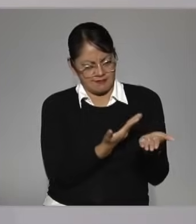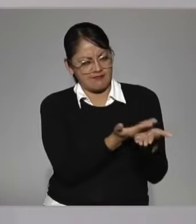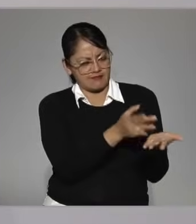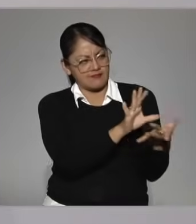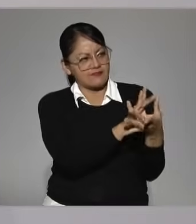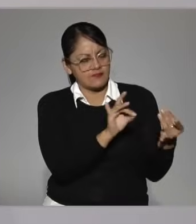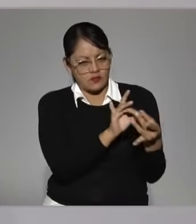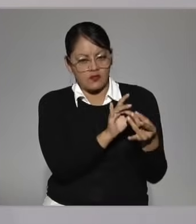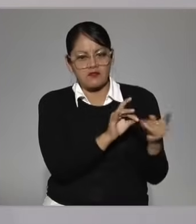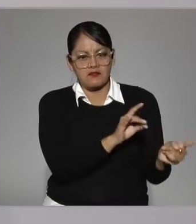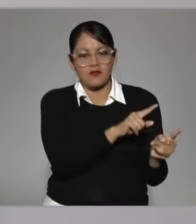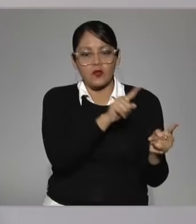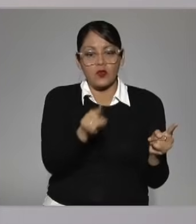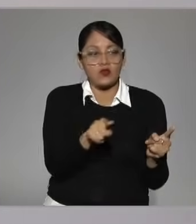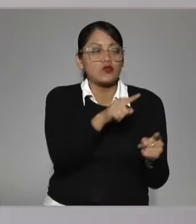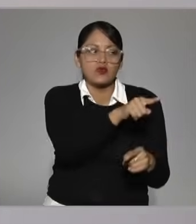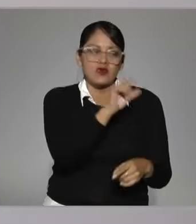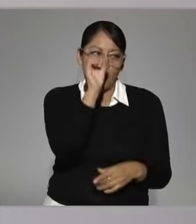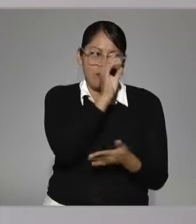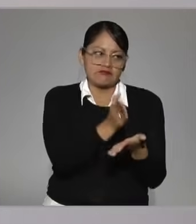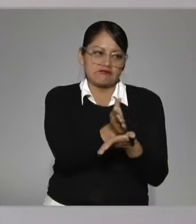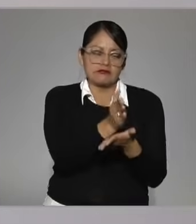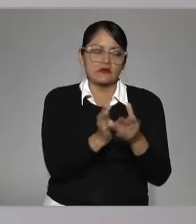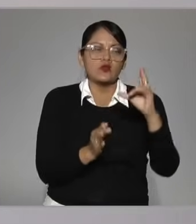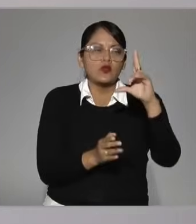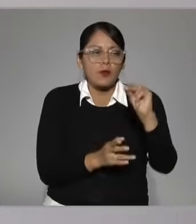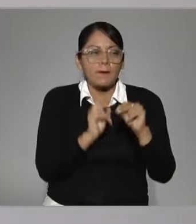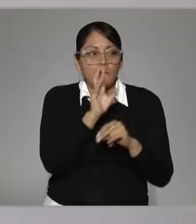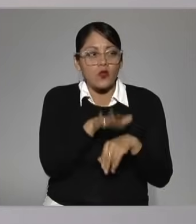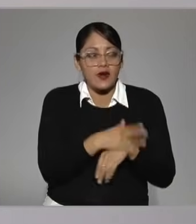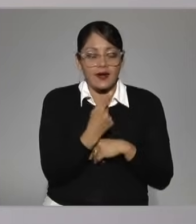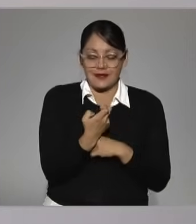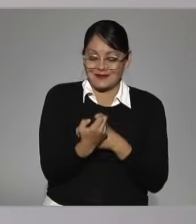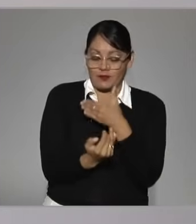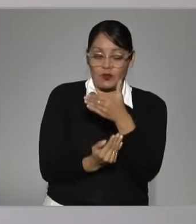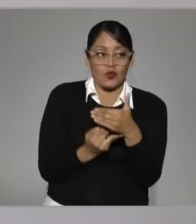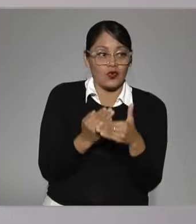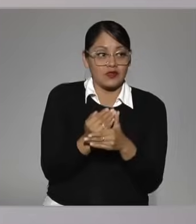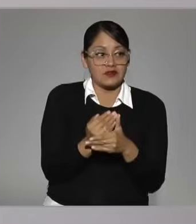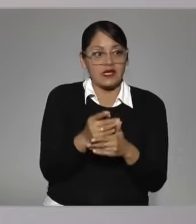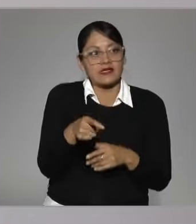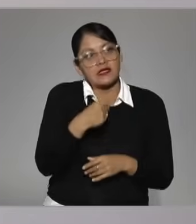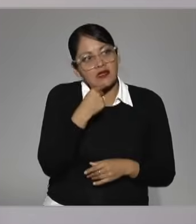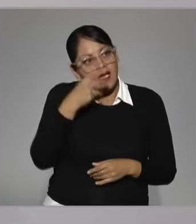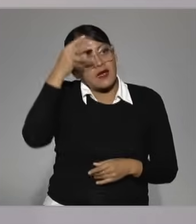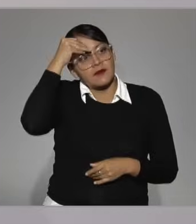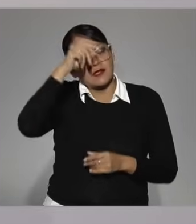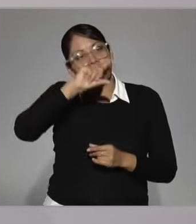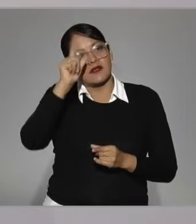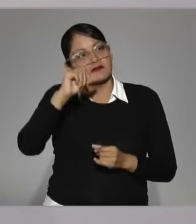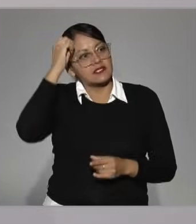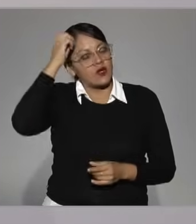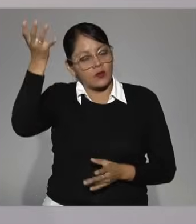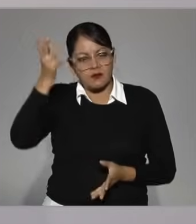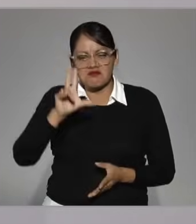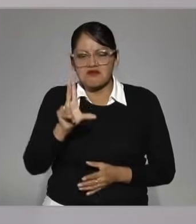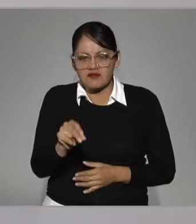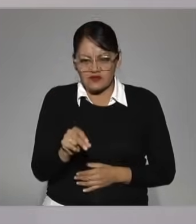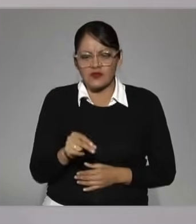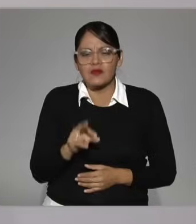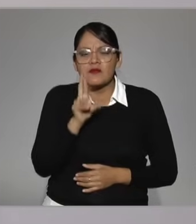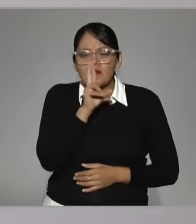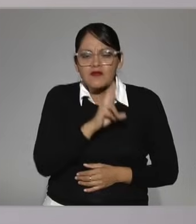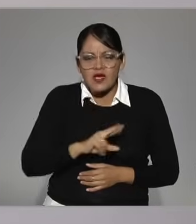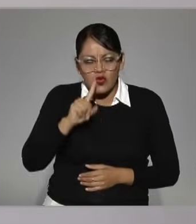pues no opines, porque entonces vas a generar este proceso de desaprendizaje. Lo que necesitamos es, dale tú